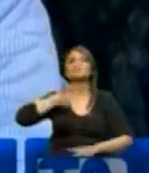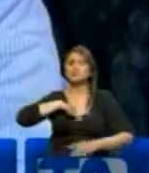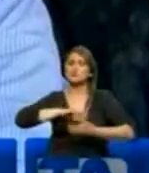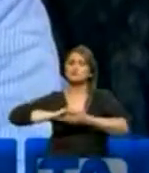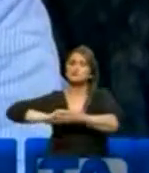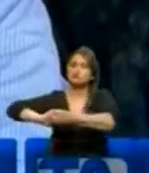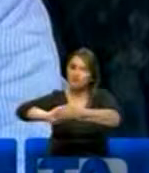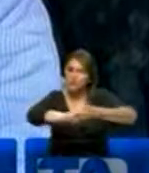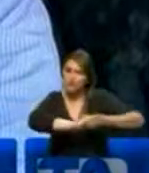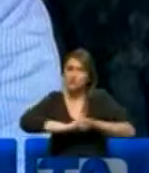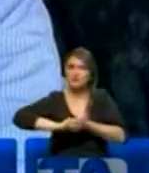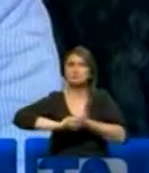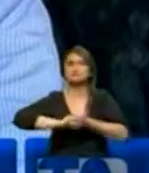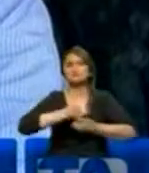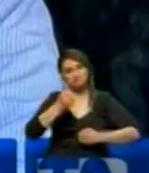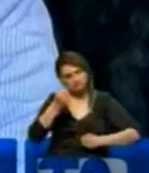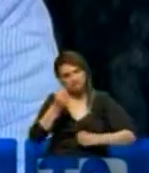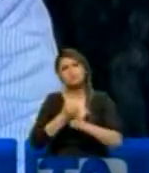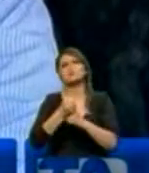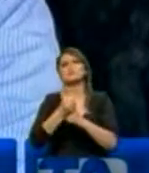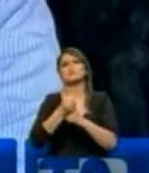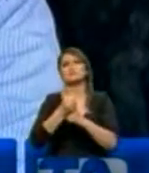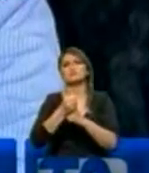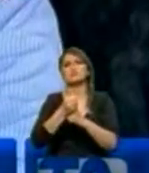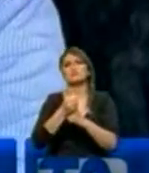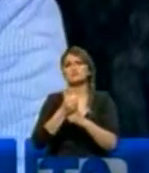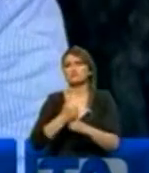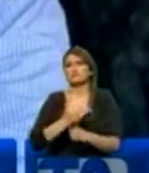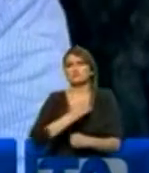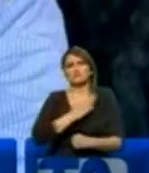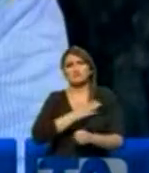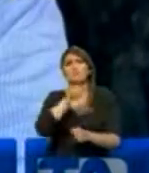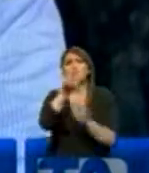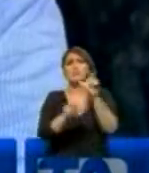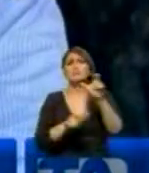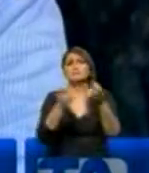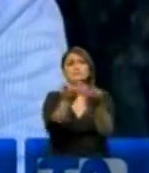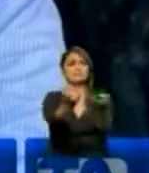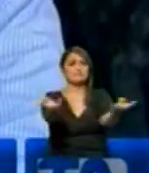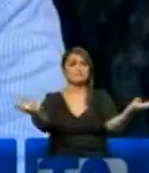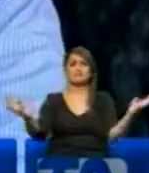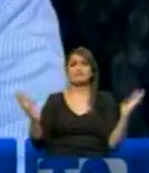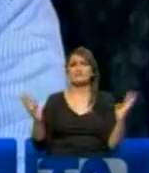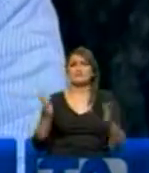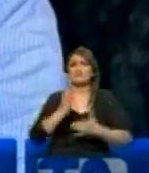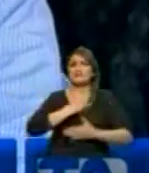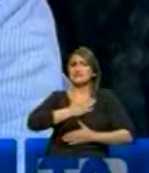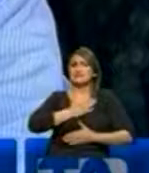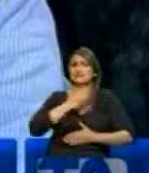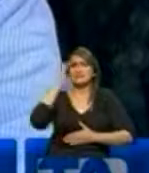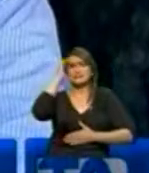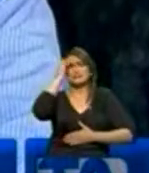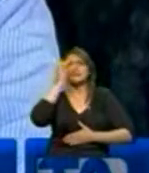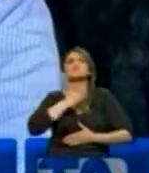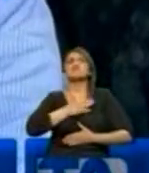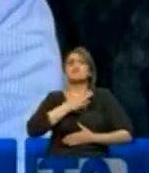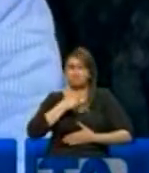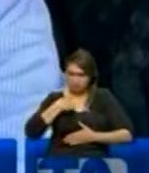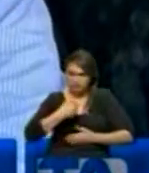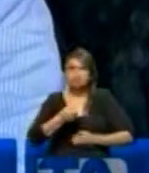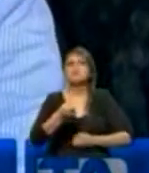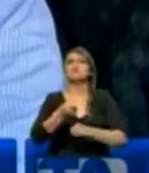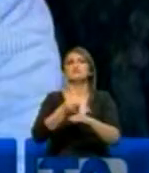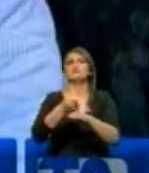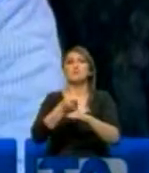su gobierno y nos solidarizamos fundamentalmente con su pueblo. E informamos que continuamos apoyando el proceso de